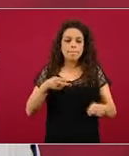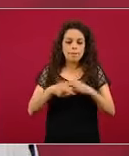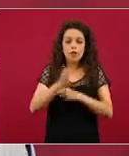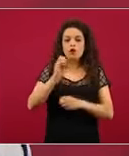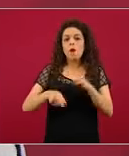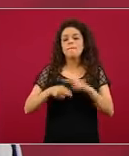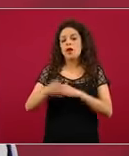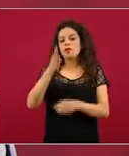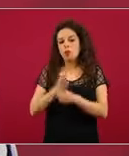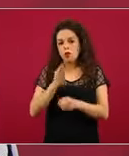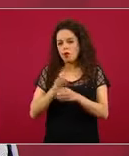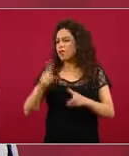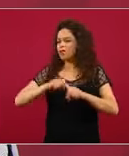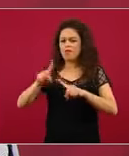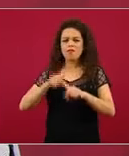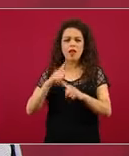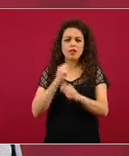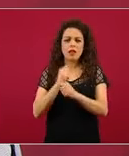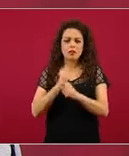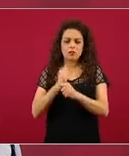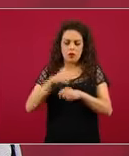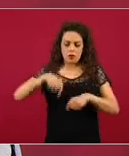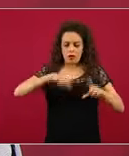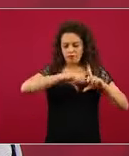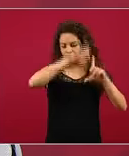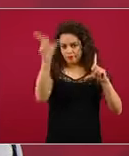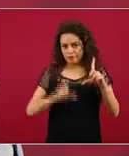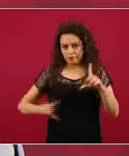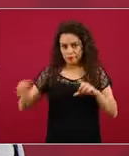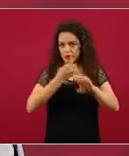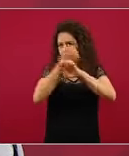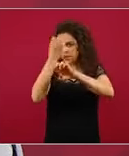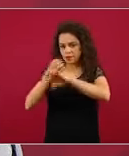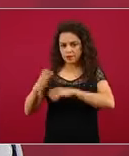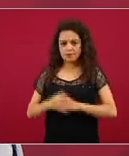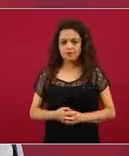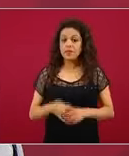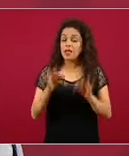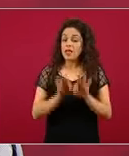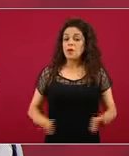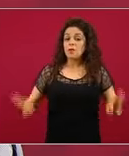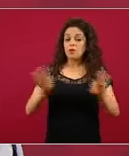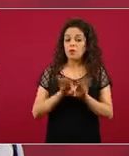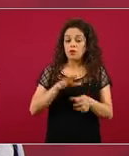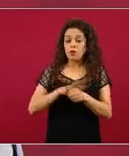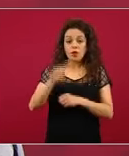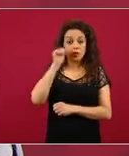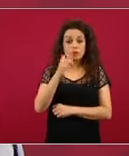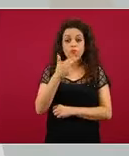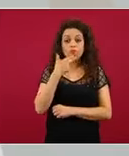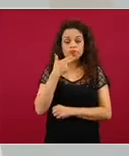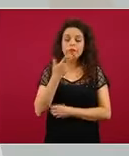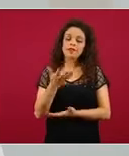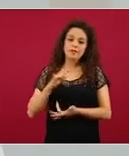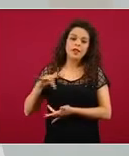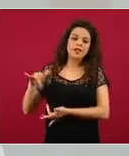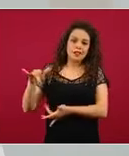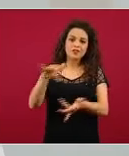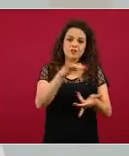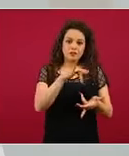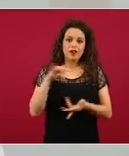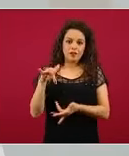transporte público en todos los estados de la República, y un elemento de comunicación importante que siempre hemos utilizado, que son las redes sociales.